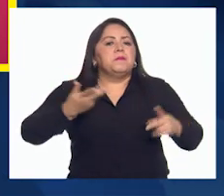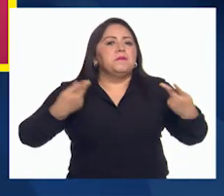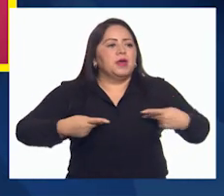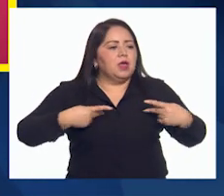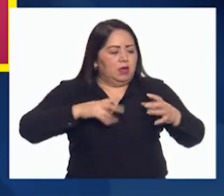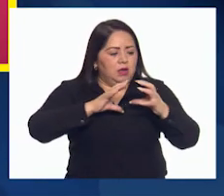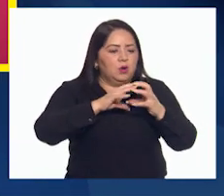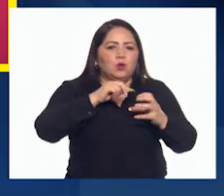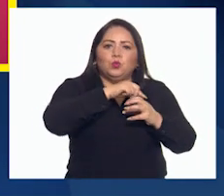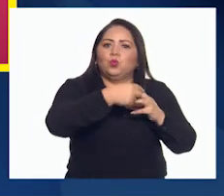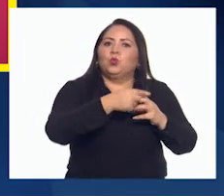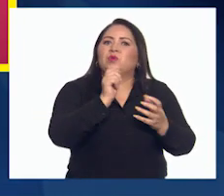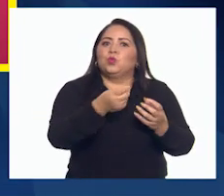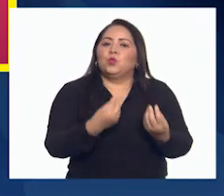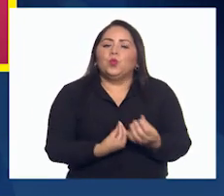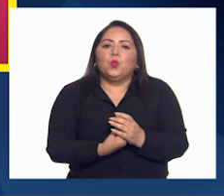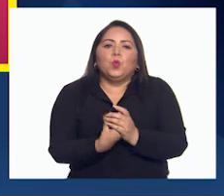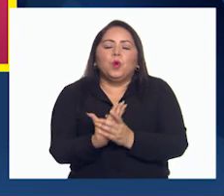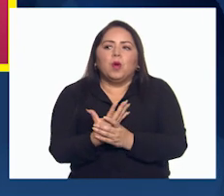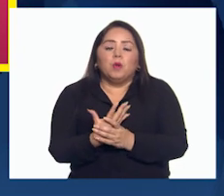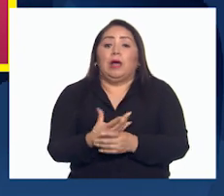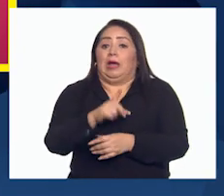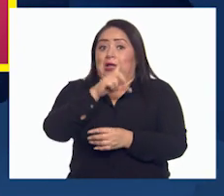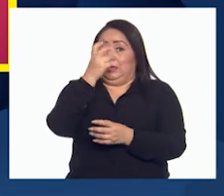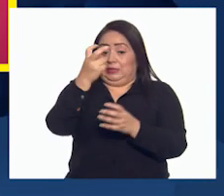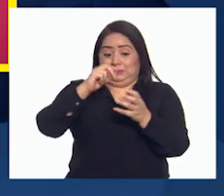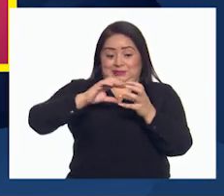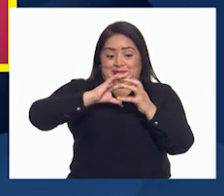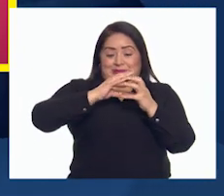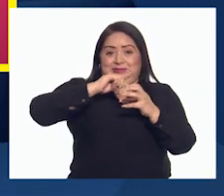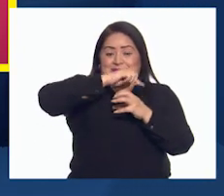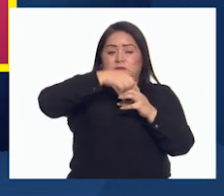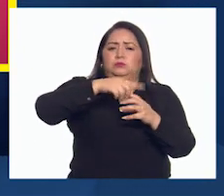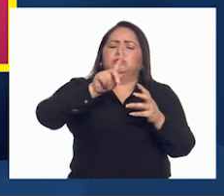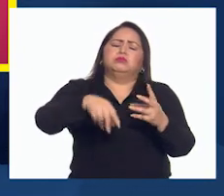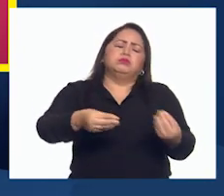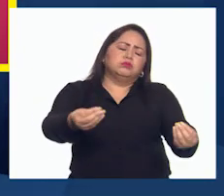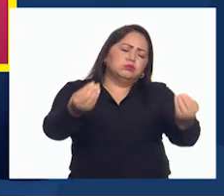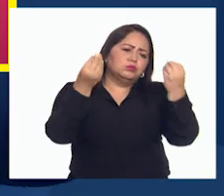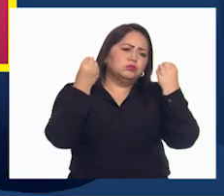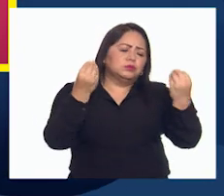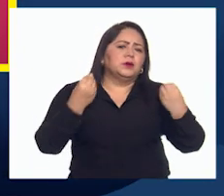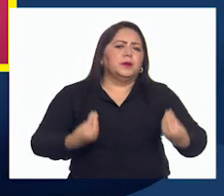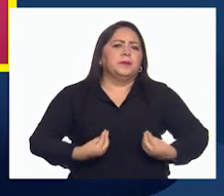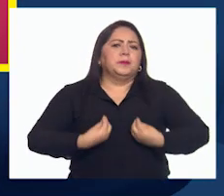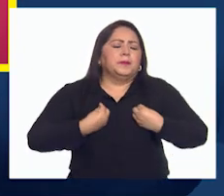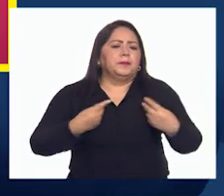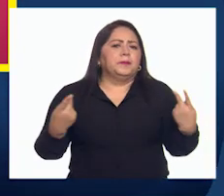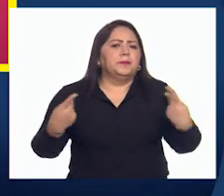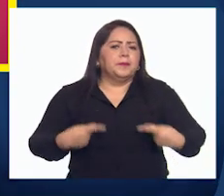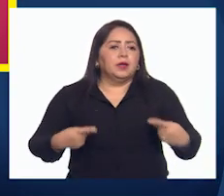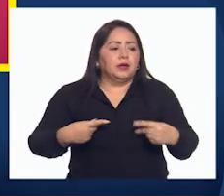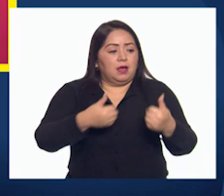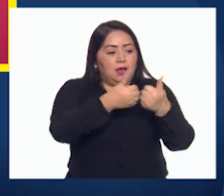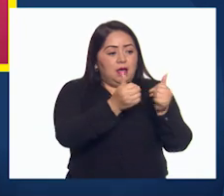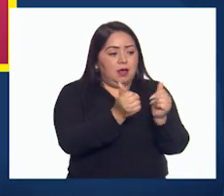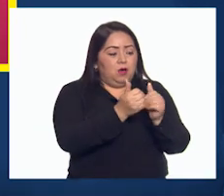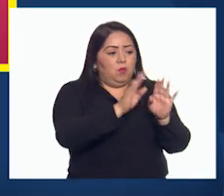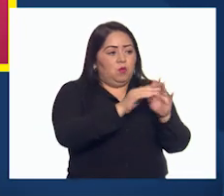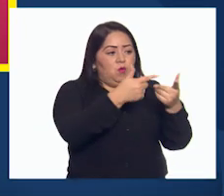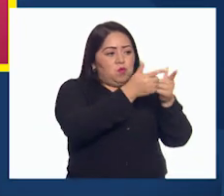un continente nuevo. En este continente habitaban millones y millones de personas. Cada grupo tenía una